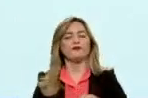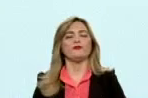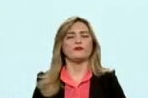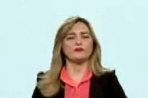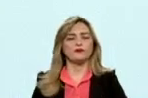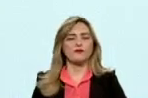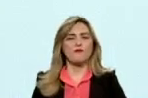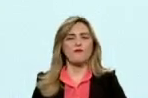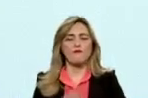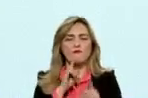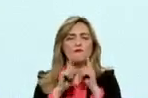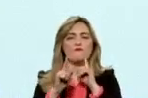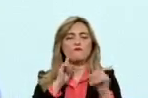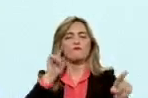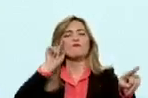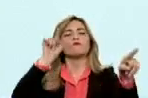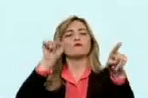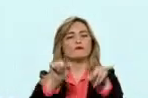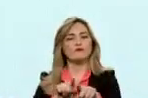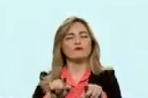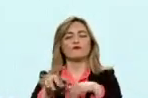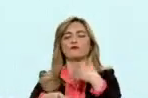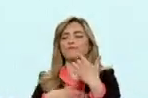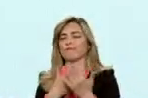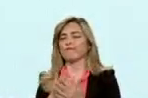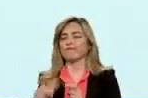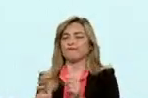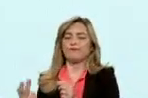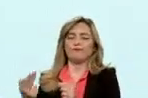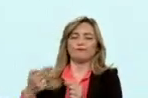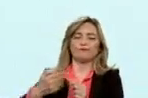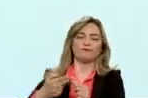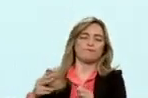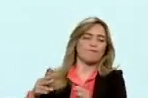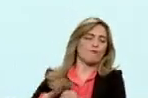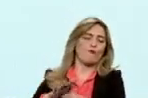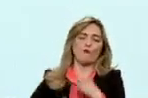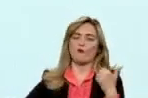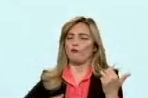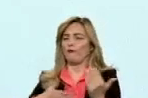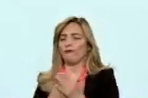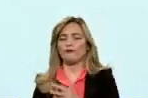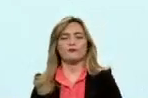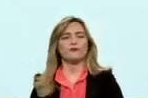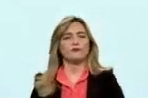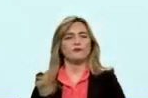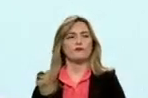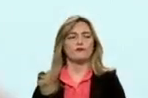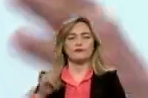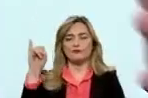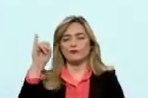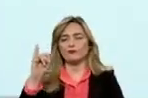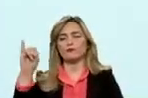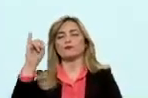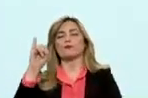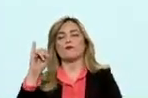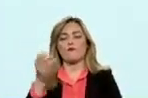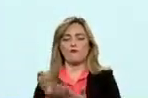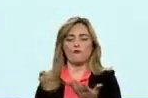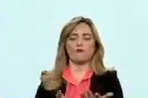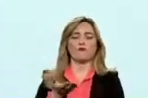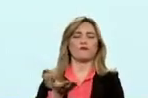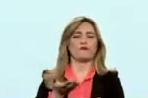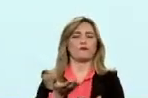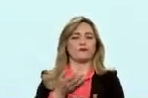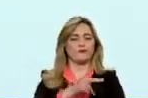un diálogo, a un consenso de todos los actores, de absolutamente todos los actores. El sector industrial, el sector comercial, el